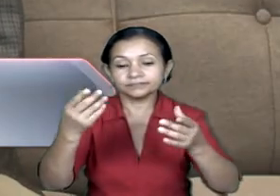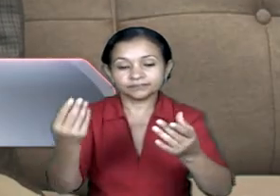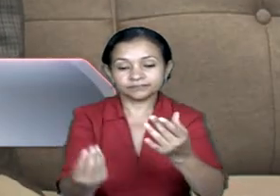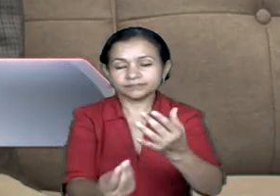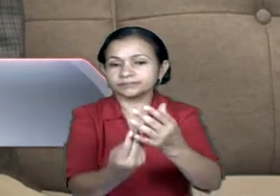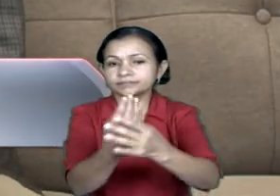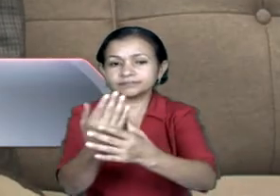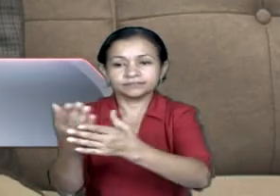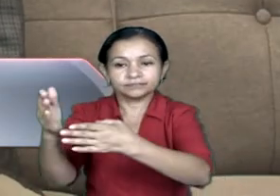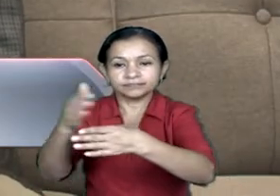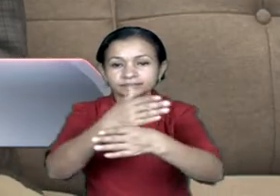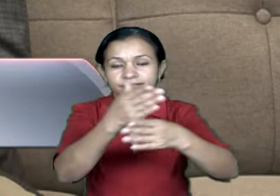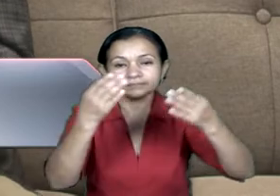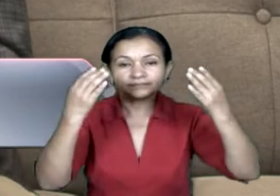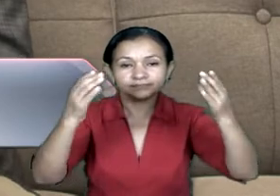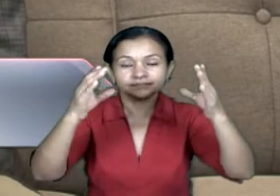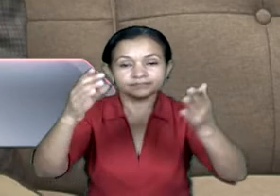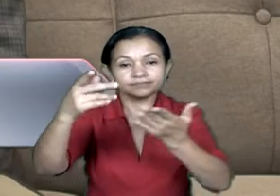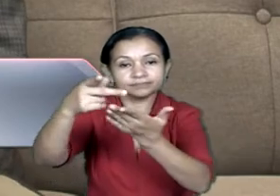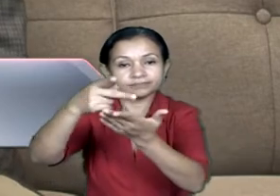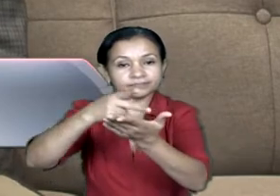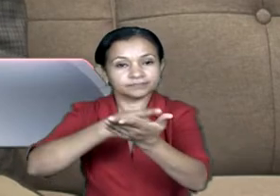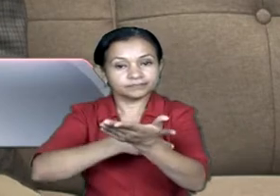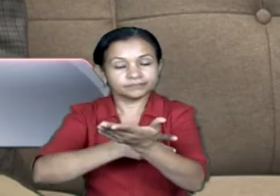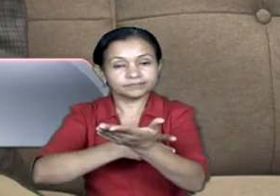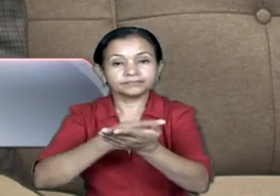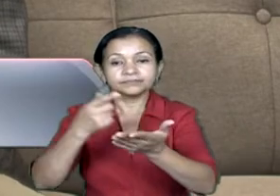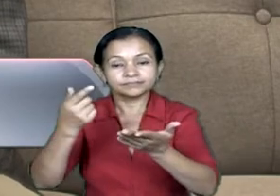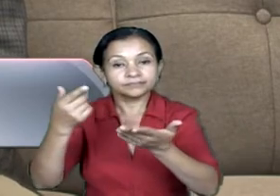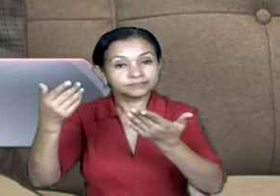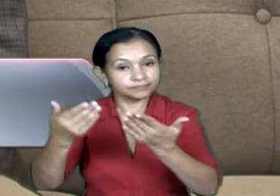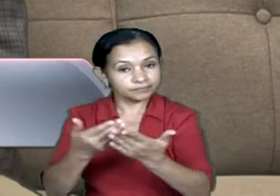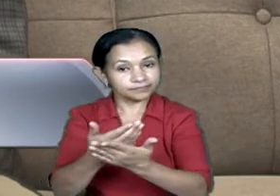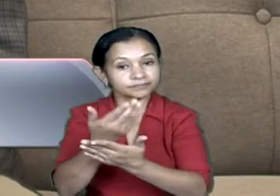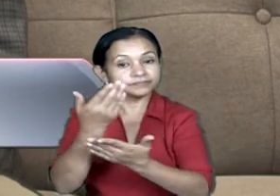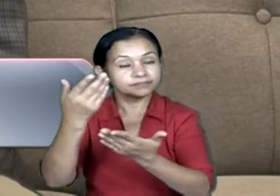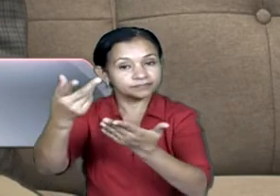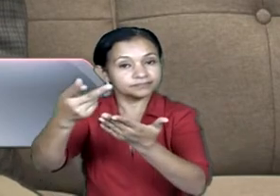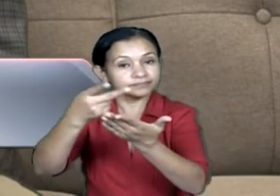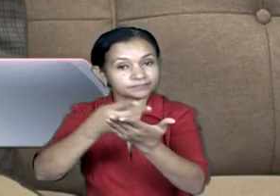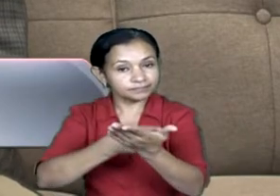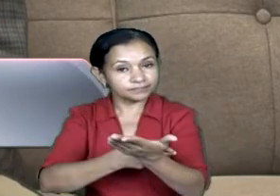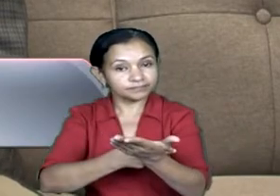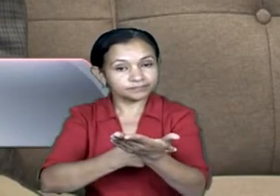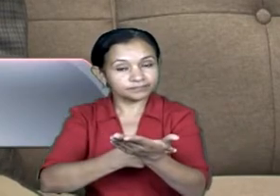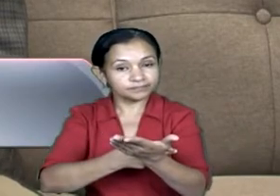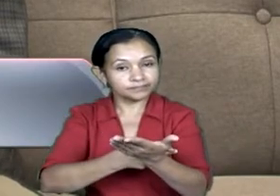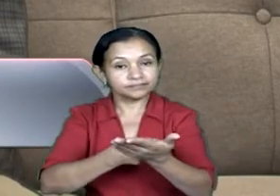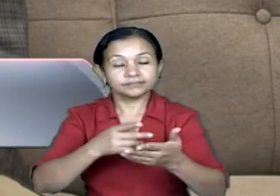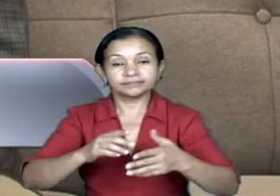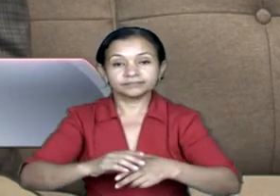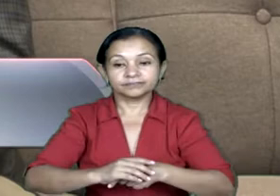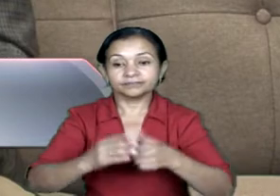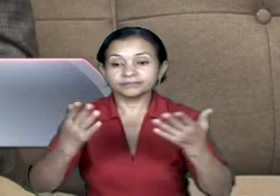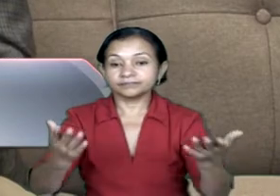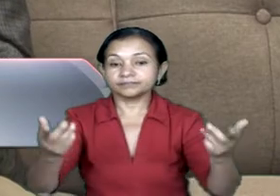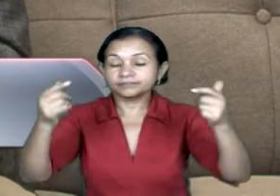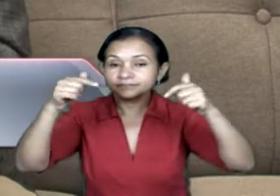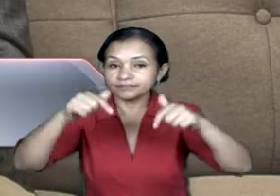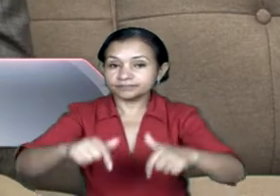agrícolas. Ese proyecto yo creo que es nuevo, ¿no? Que ahora